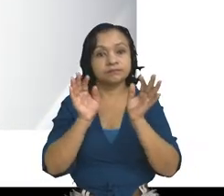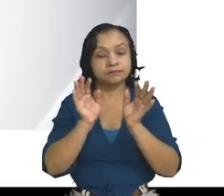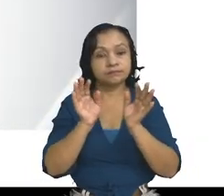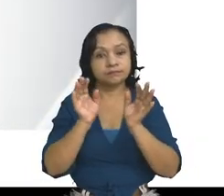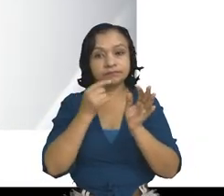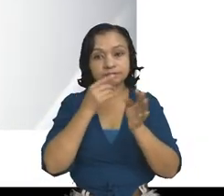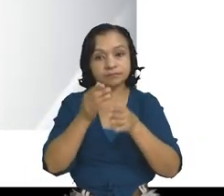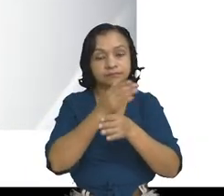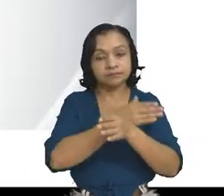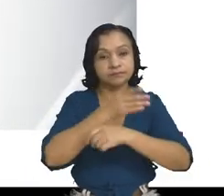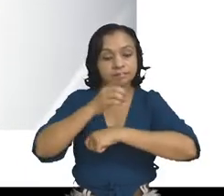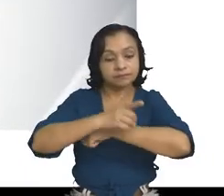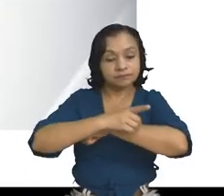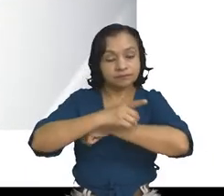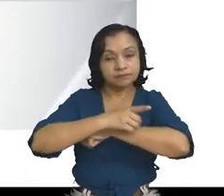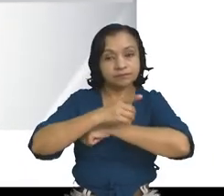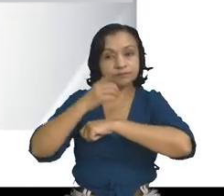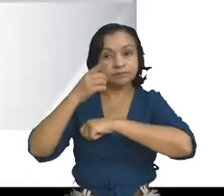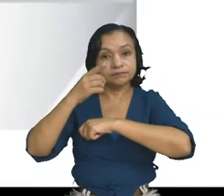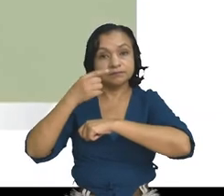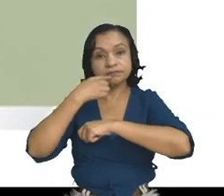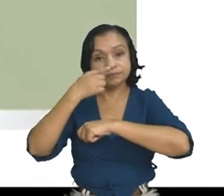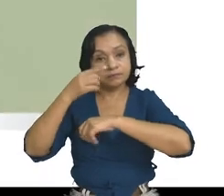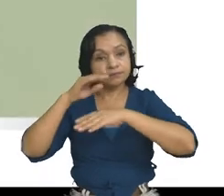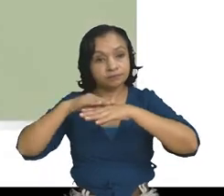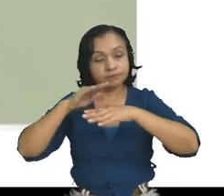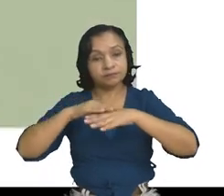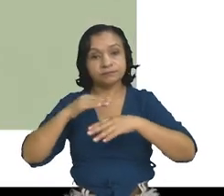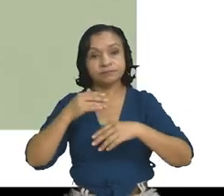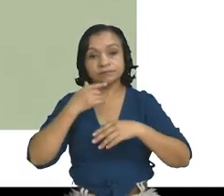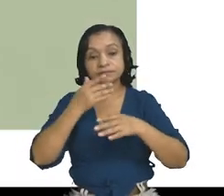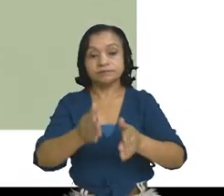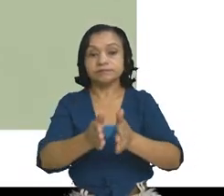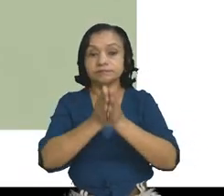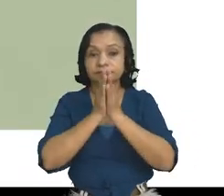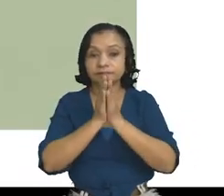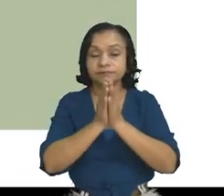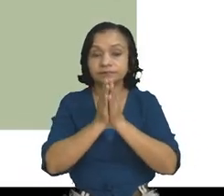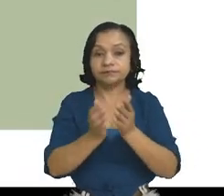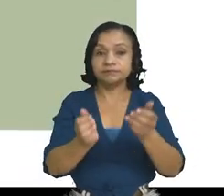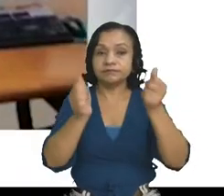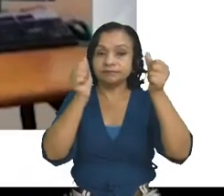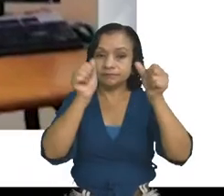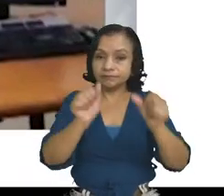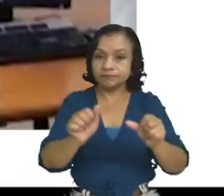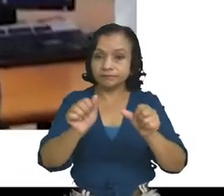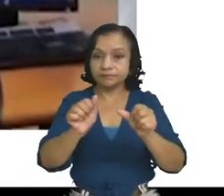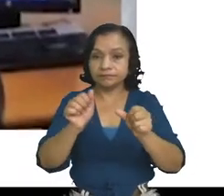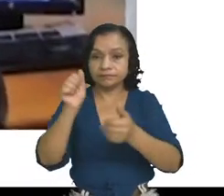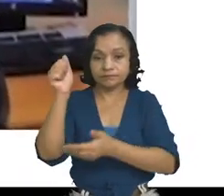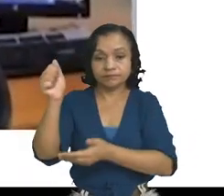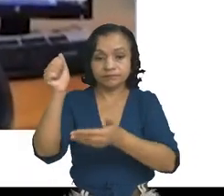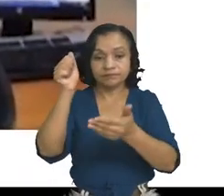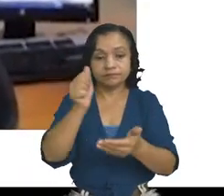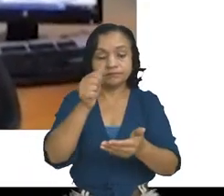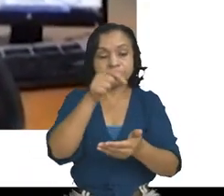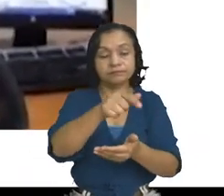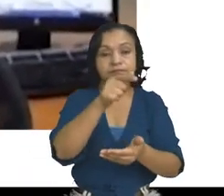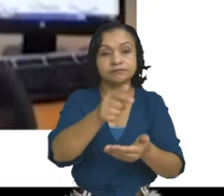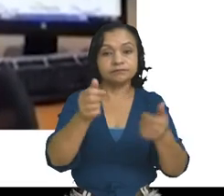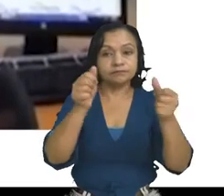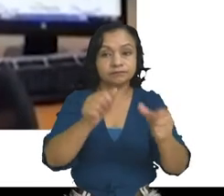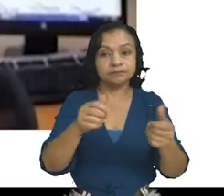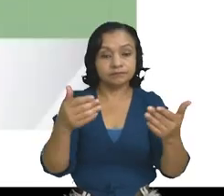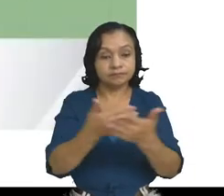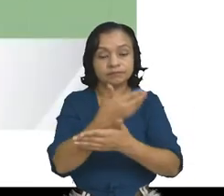nuestro comandante Daniel Ortega en relación a que se defina y se establezca este fondo para establecer esta